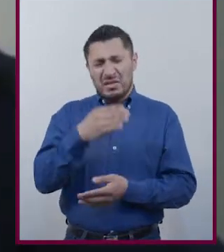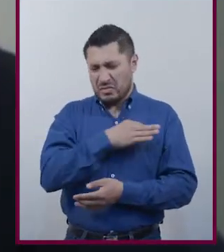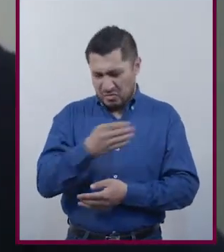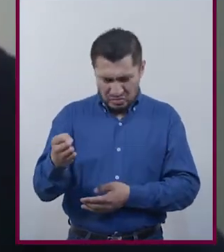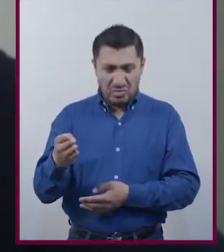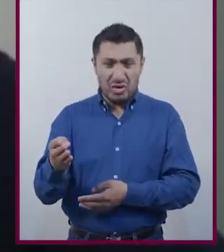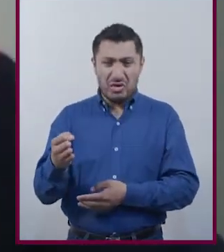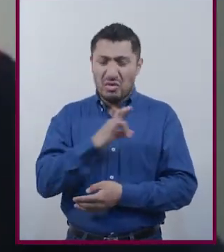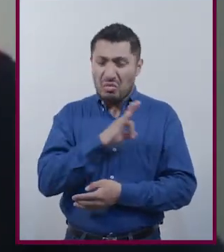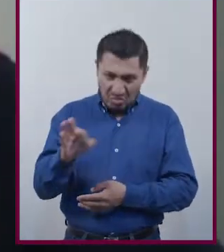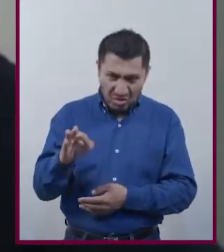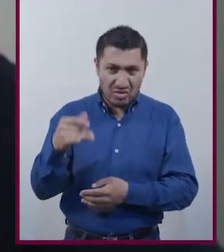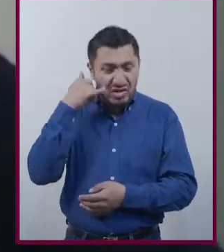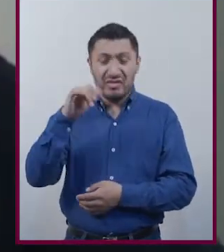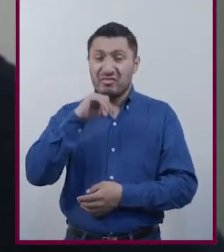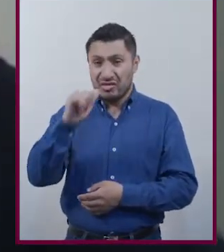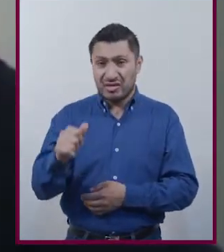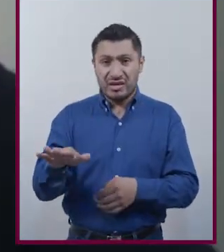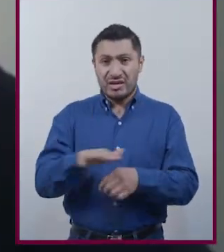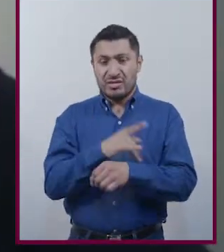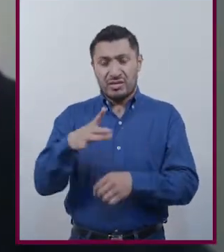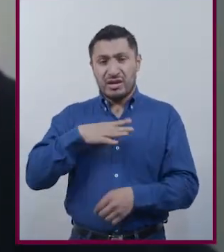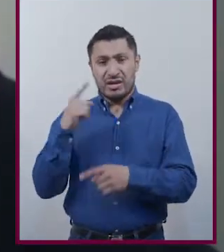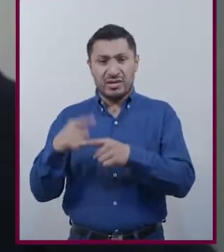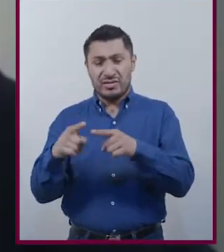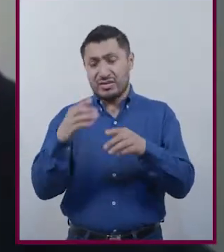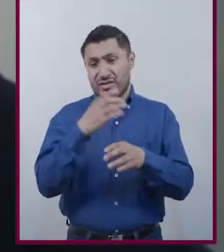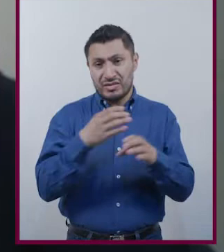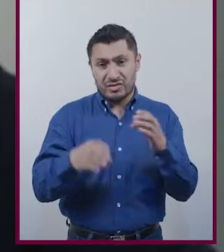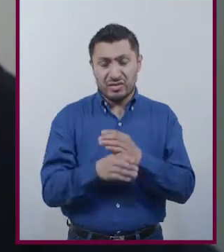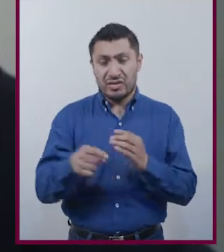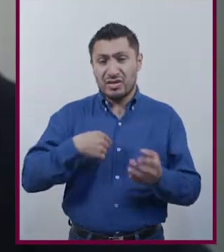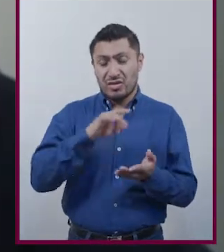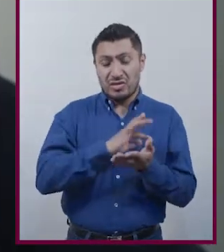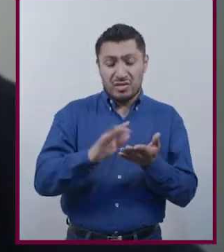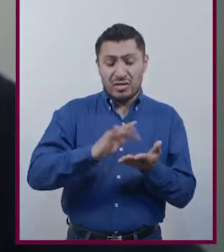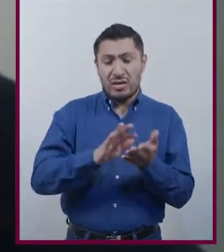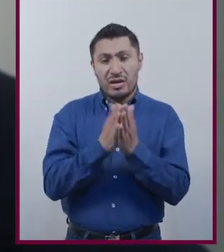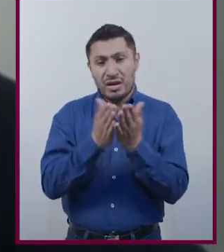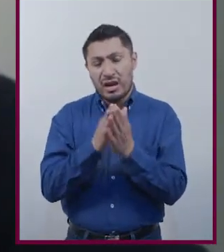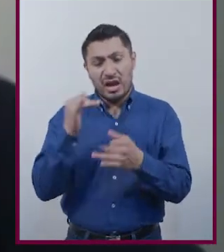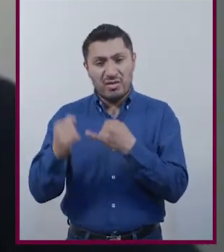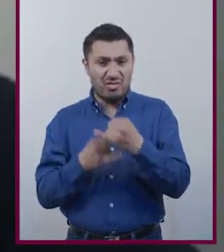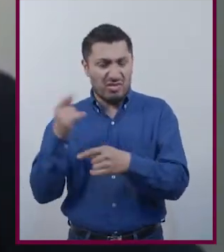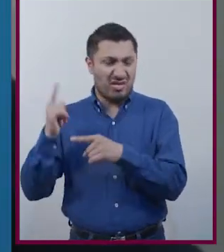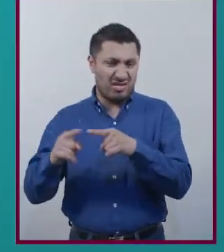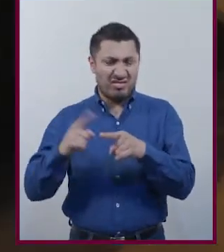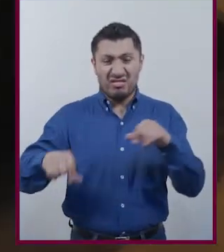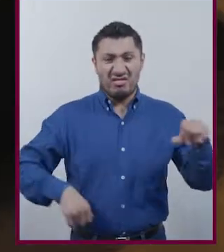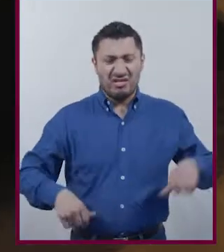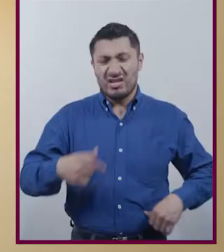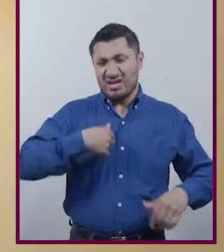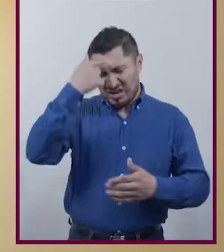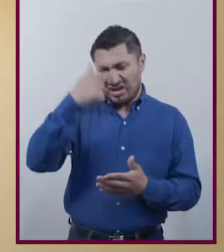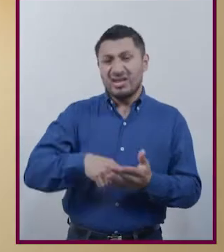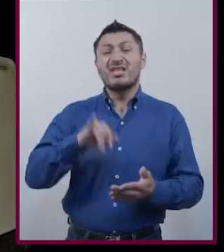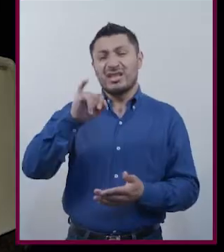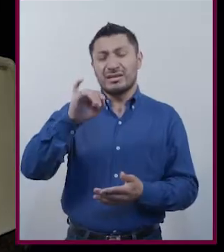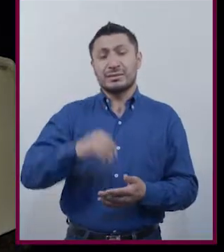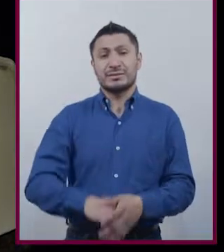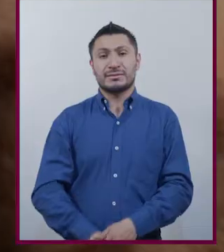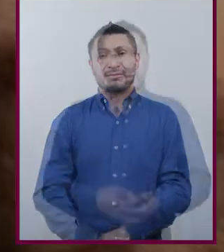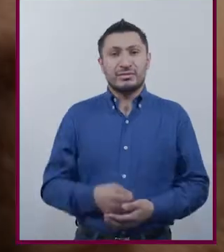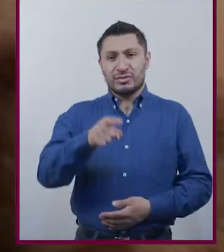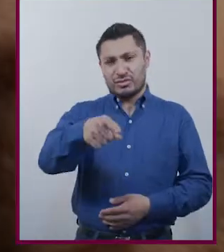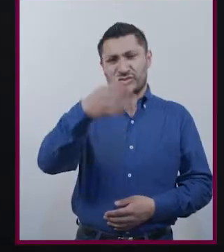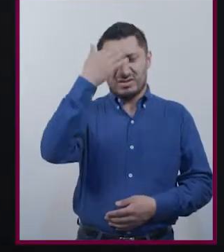hay muchísimas más cosas que puedo hacer, como leer libros, jugar, otra cosa, entonces yo creo que sí. ¿Conoces qué es